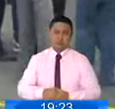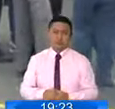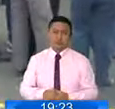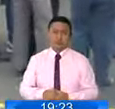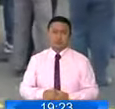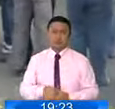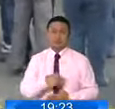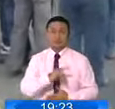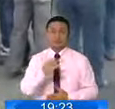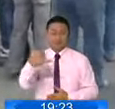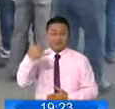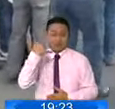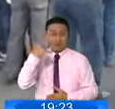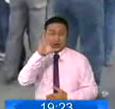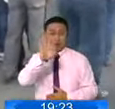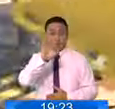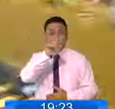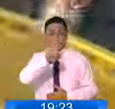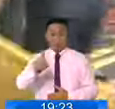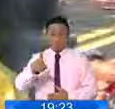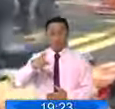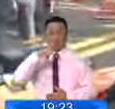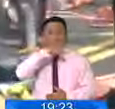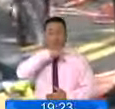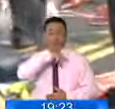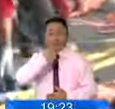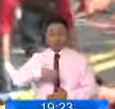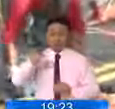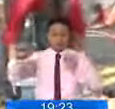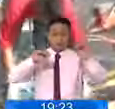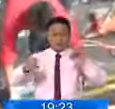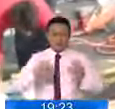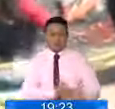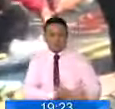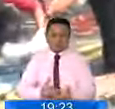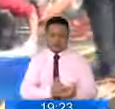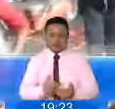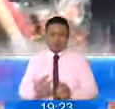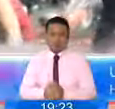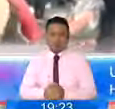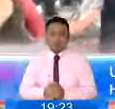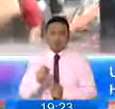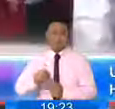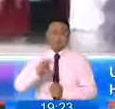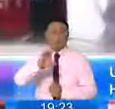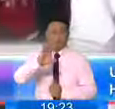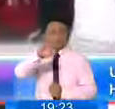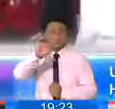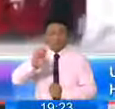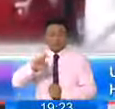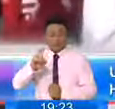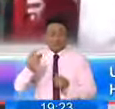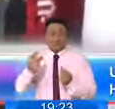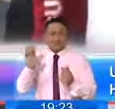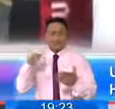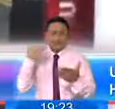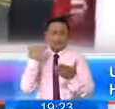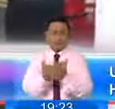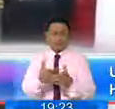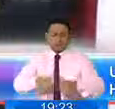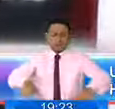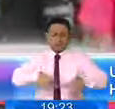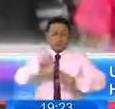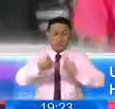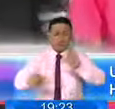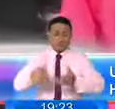Una llamada del EQ911 de Puerto Viejo alertó a los bomberos y agentes de la CTE, que acudieron al lugar para rescatar a